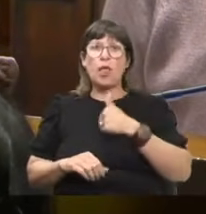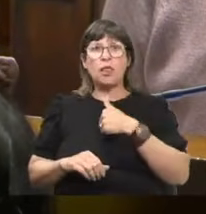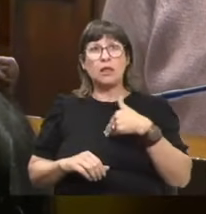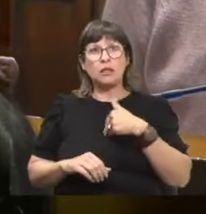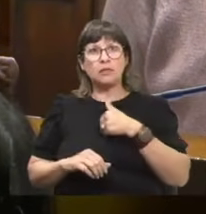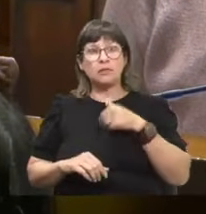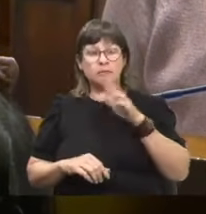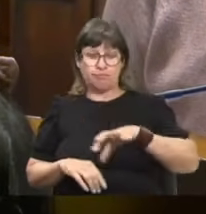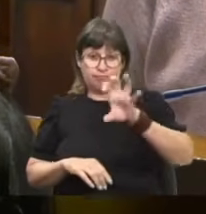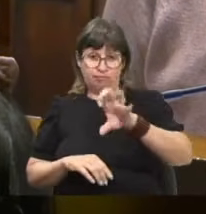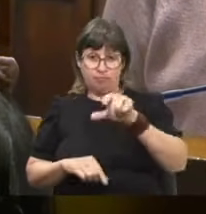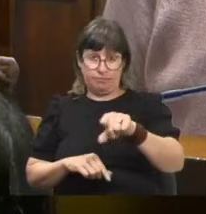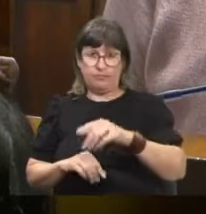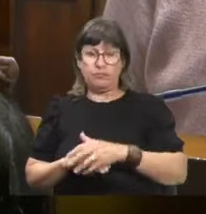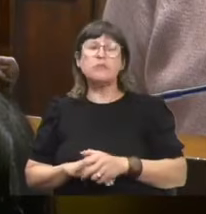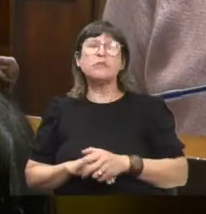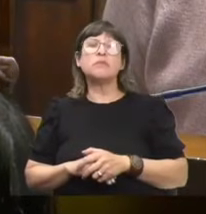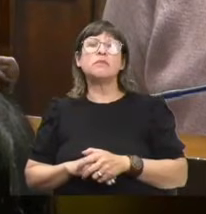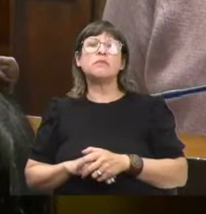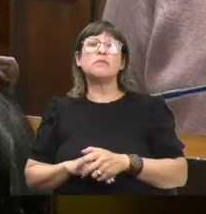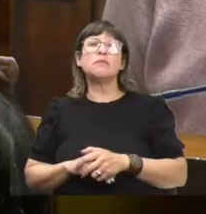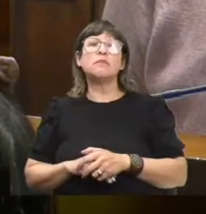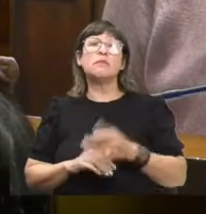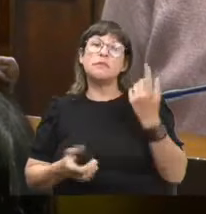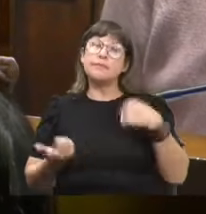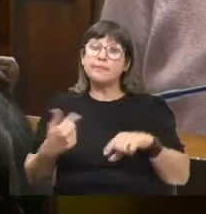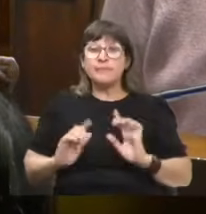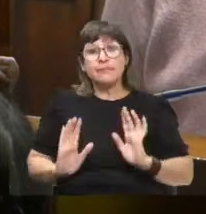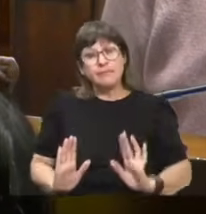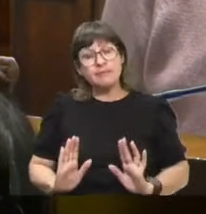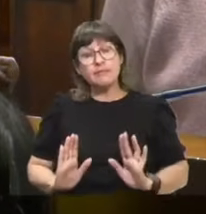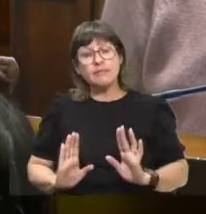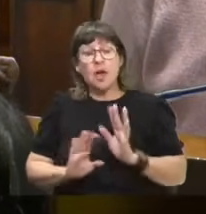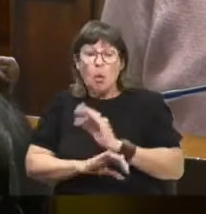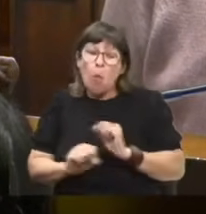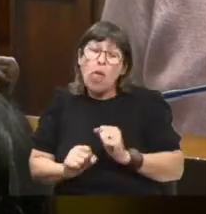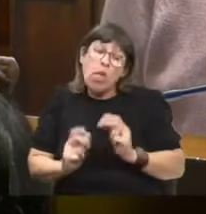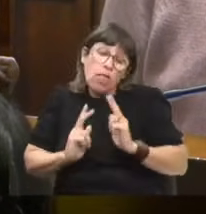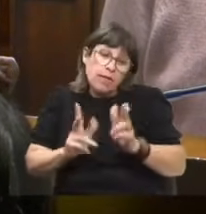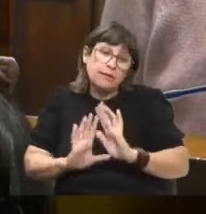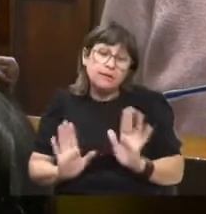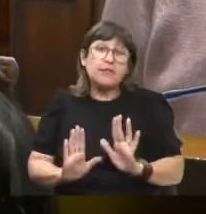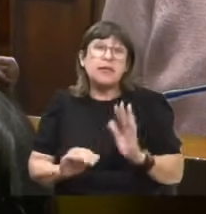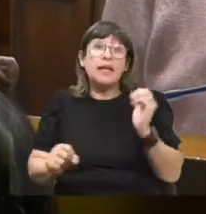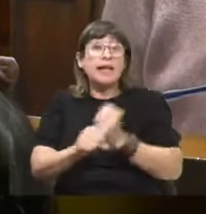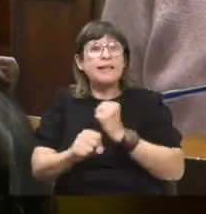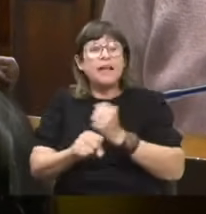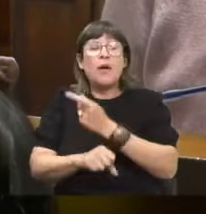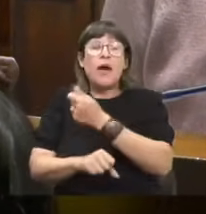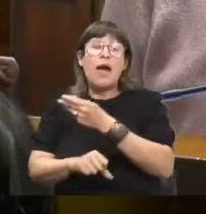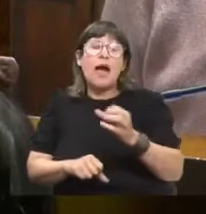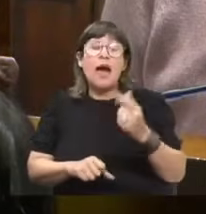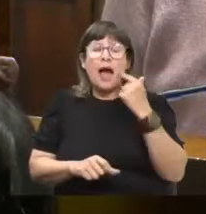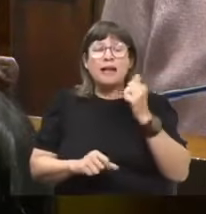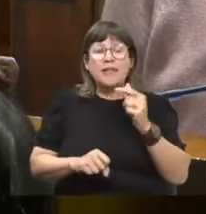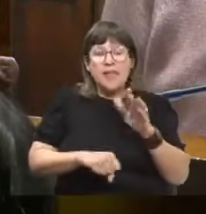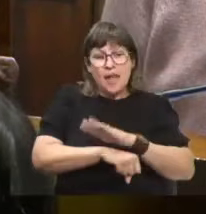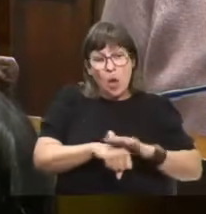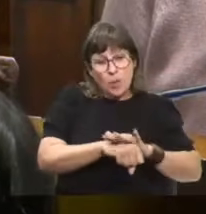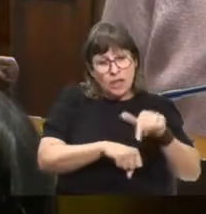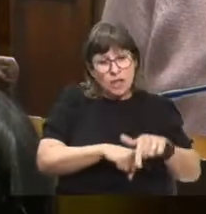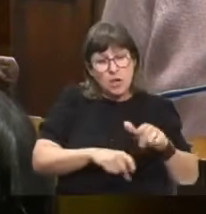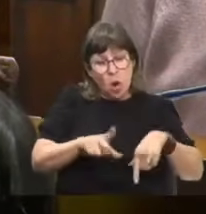ente rector. O sea, que podríamos decir que trabajé en ACE desde la microgestión,